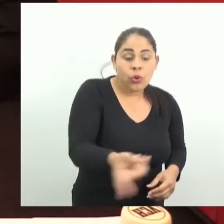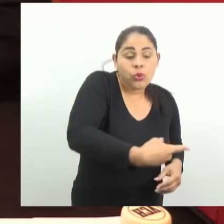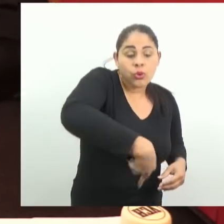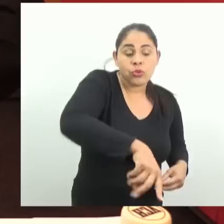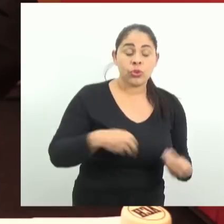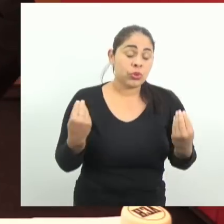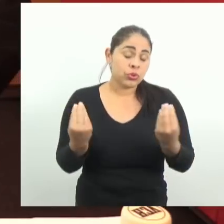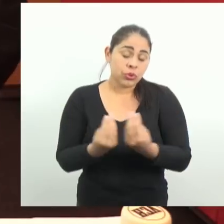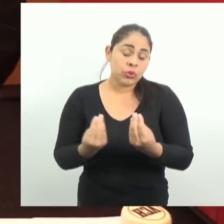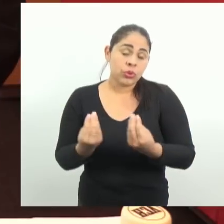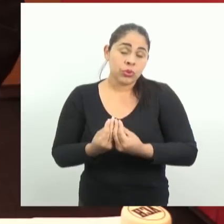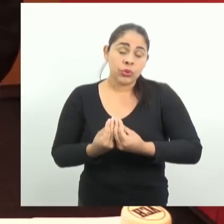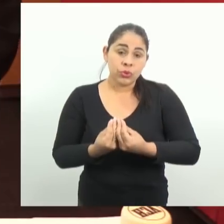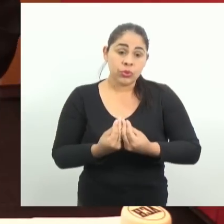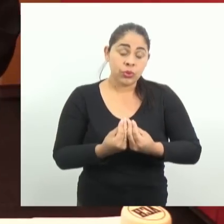en el mundo. Tenía razón.